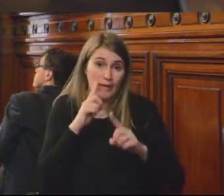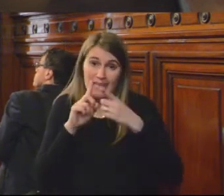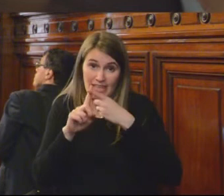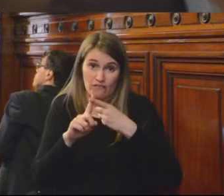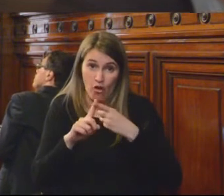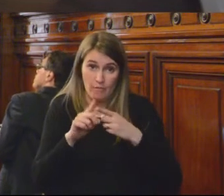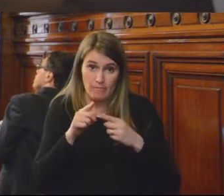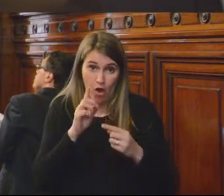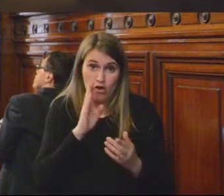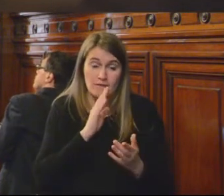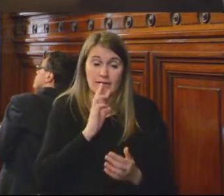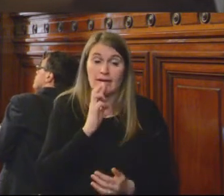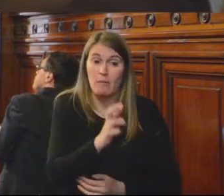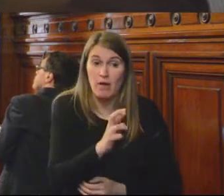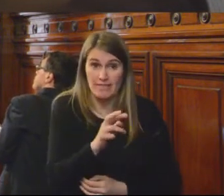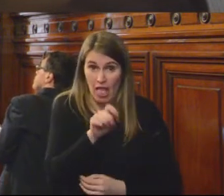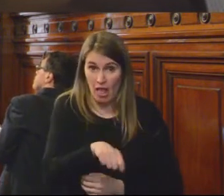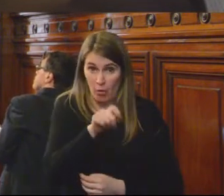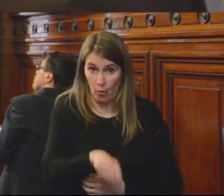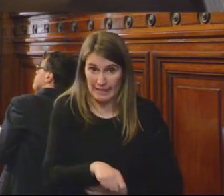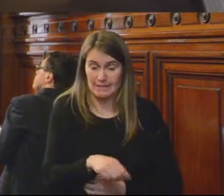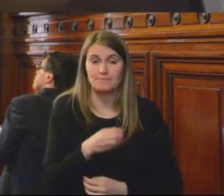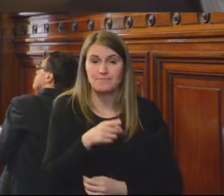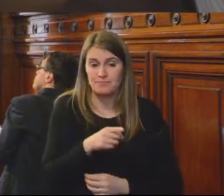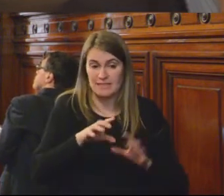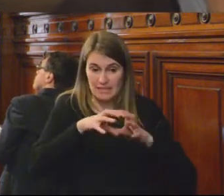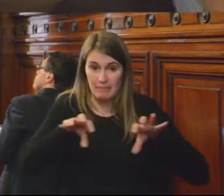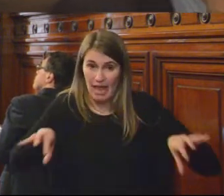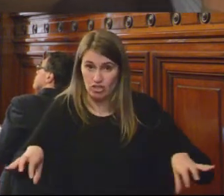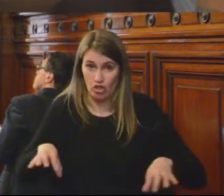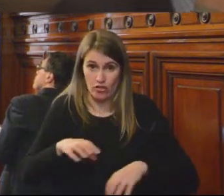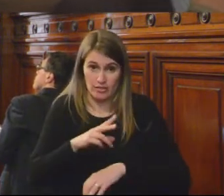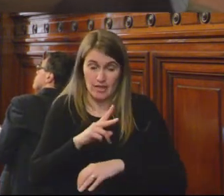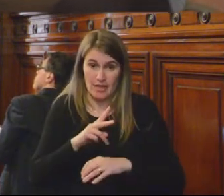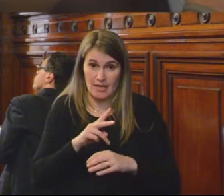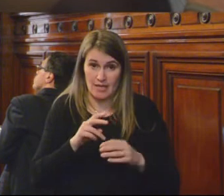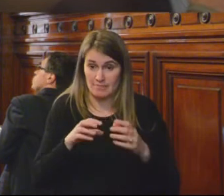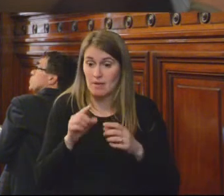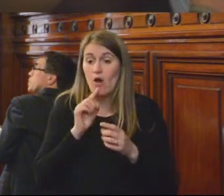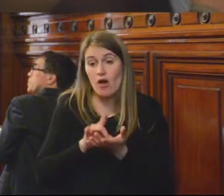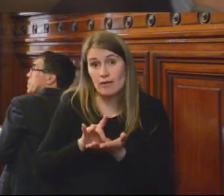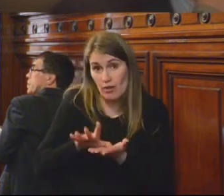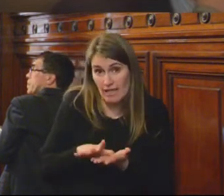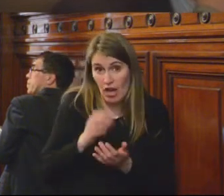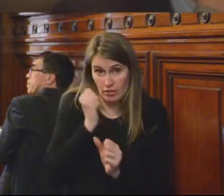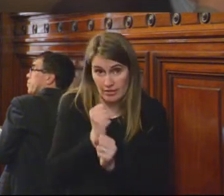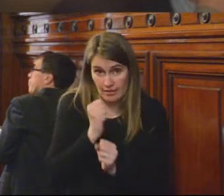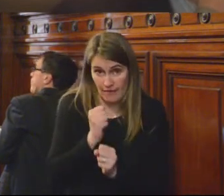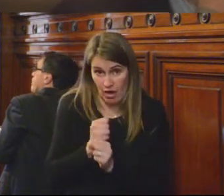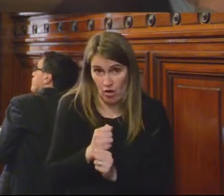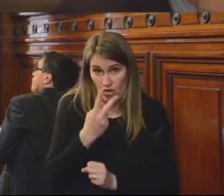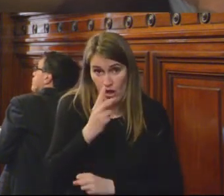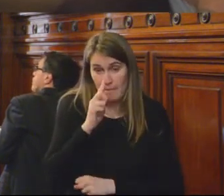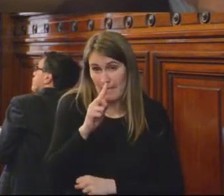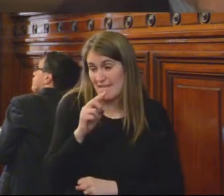la sentencia, porque luego de que hubo una separación de los cargos que fue realizado el 15 de octubre de 2006, cuando los